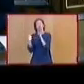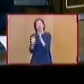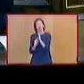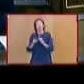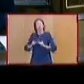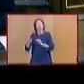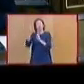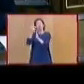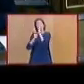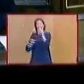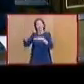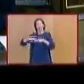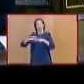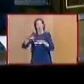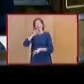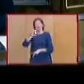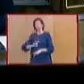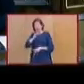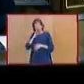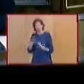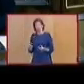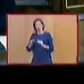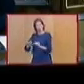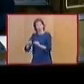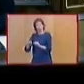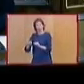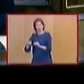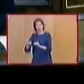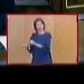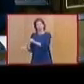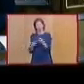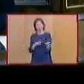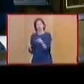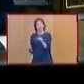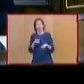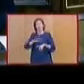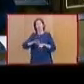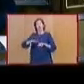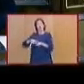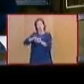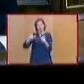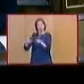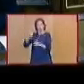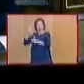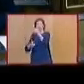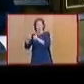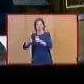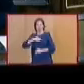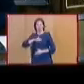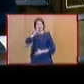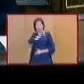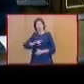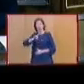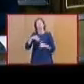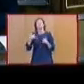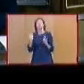energética actuales y la garantía de suministro energético en condiciones competitivas y de calidad en Canarias. Por eso la implantación del